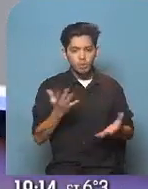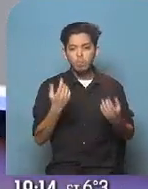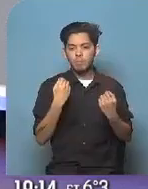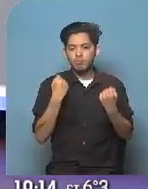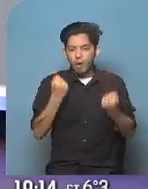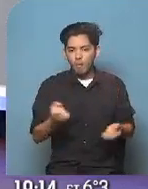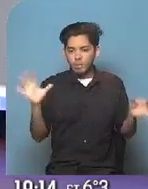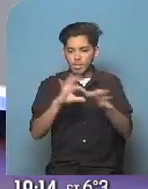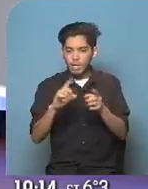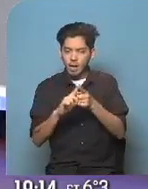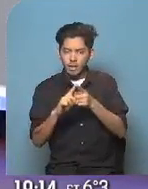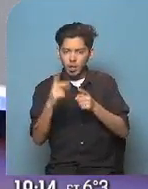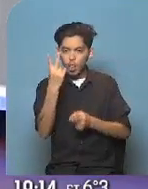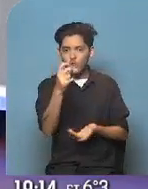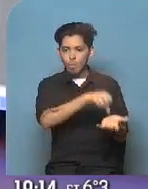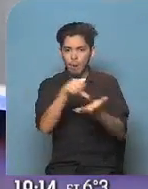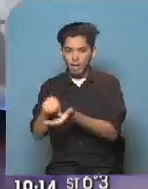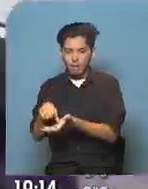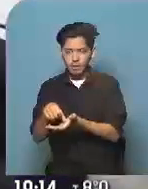relación entre nuestros países.